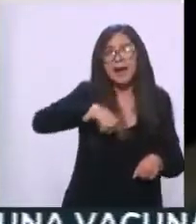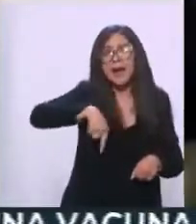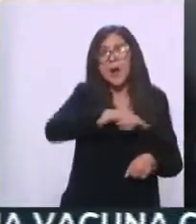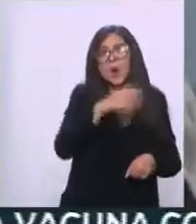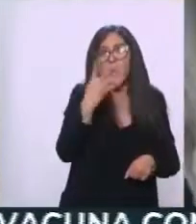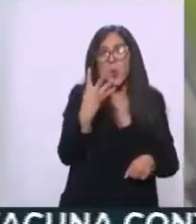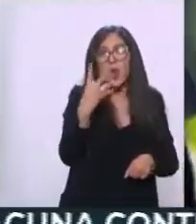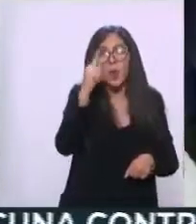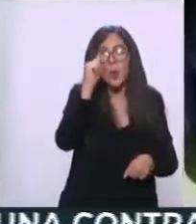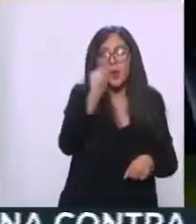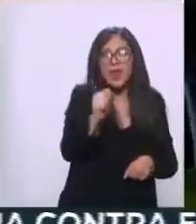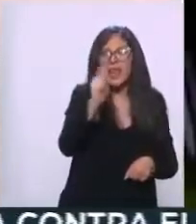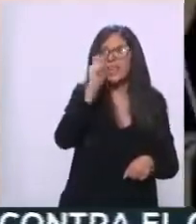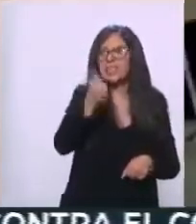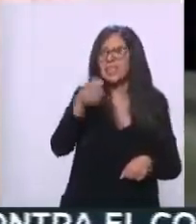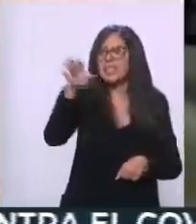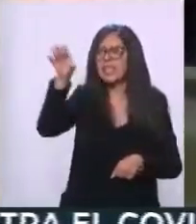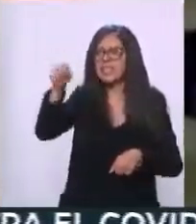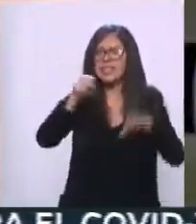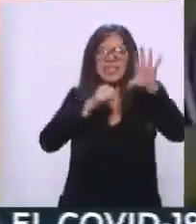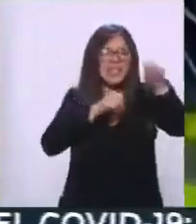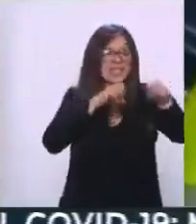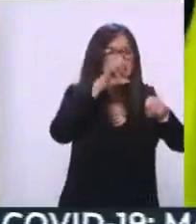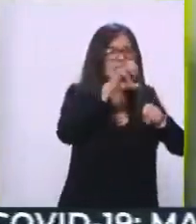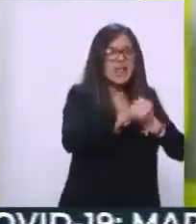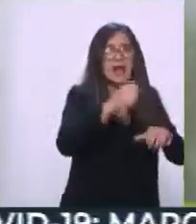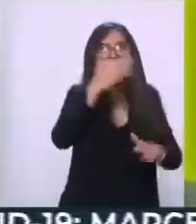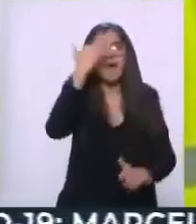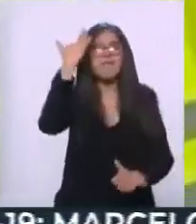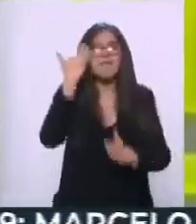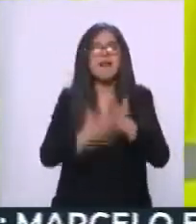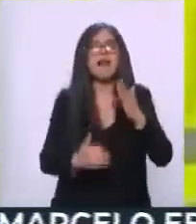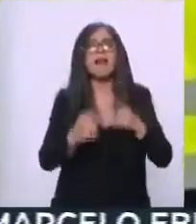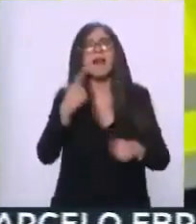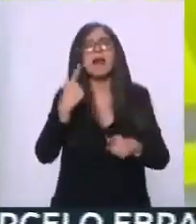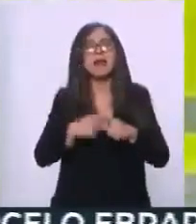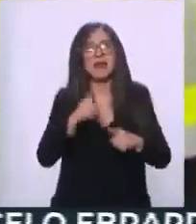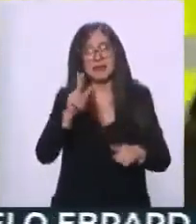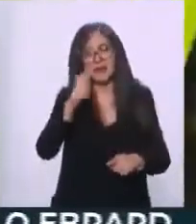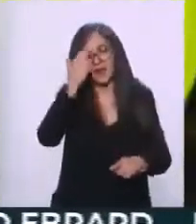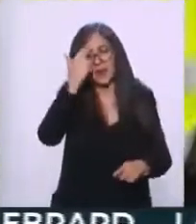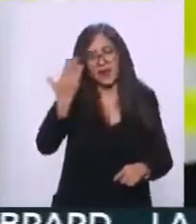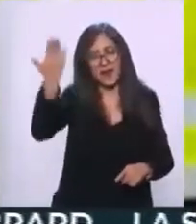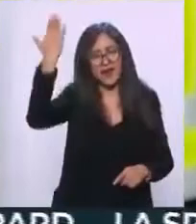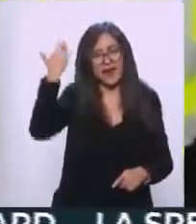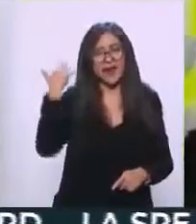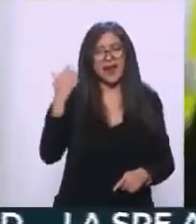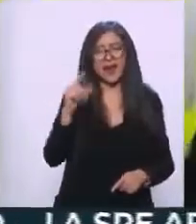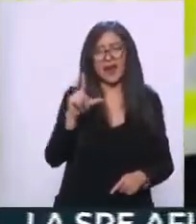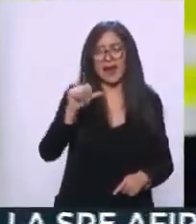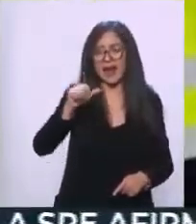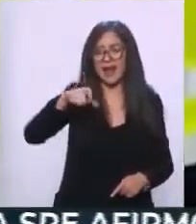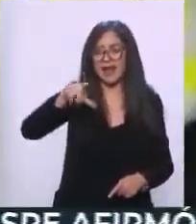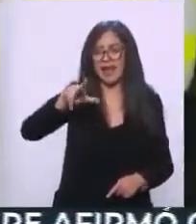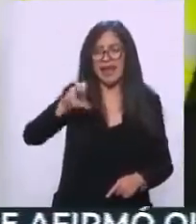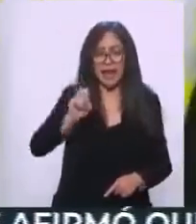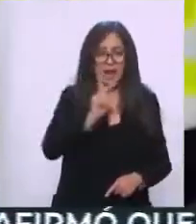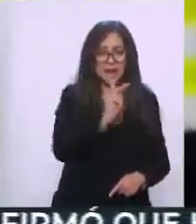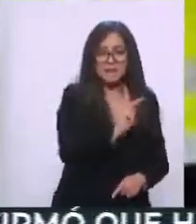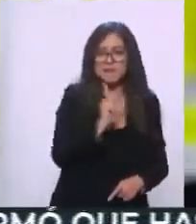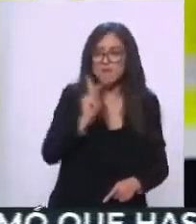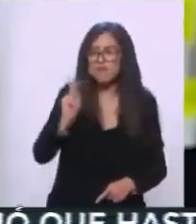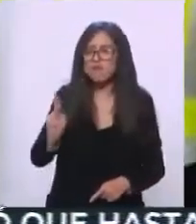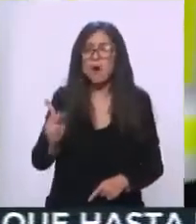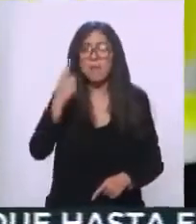4T, hacen falta el bazucazo y el muerto que hubo en el caso de La Quina, ¿no? Para hablar de los